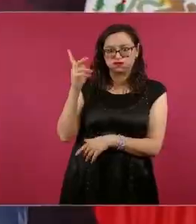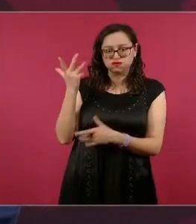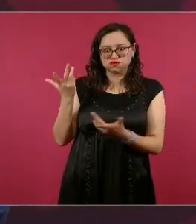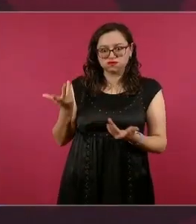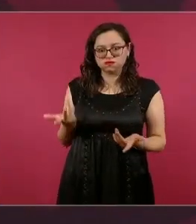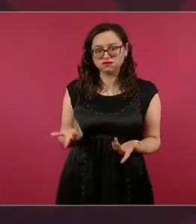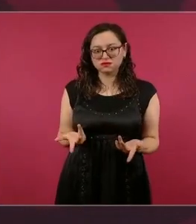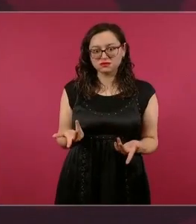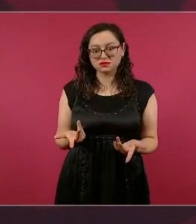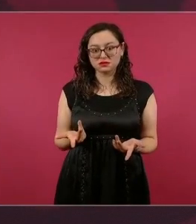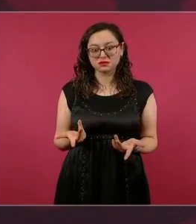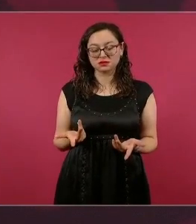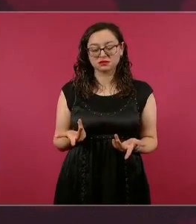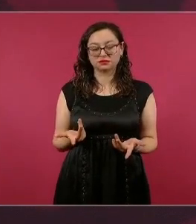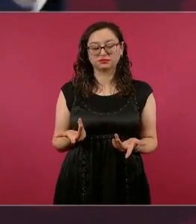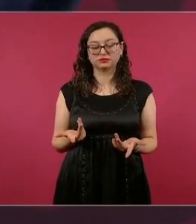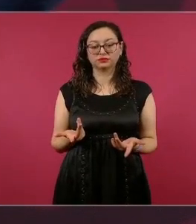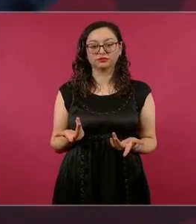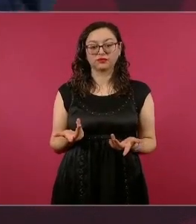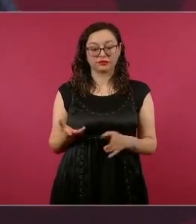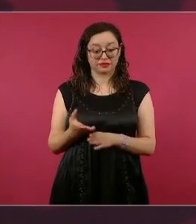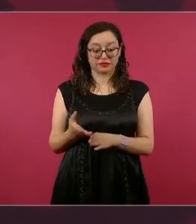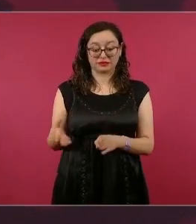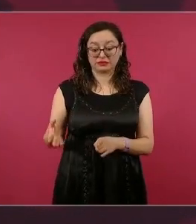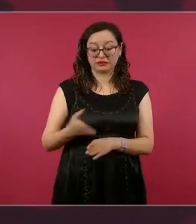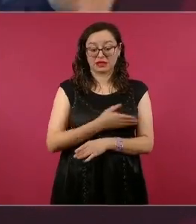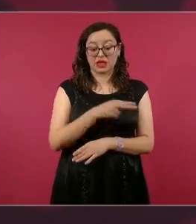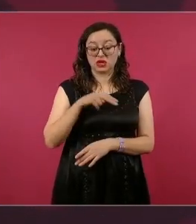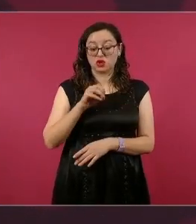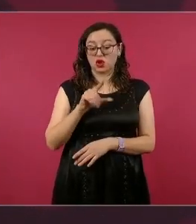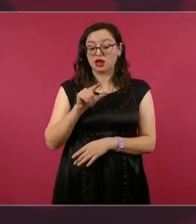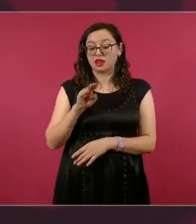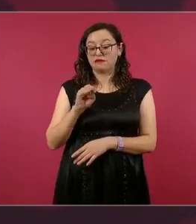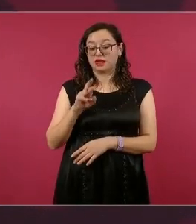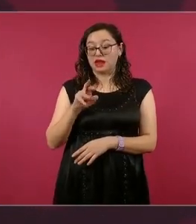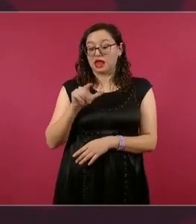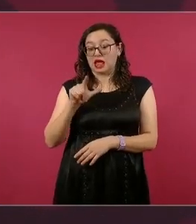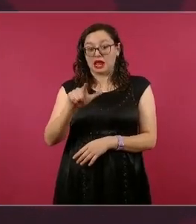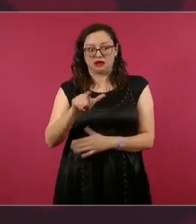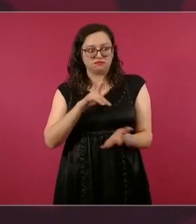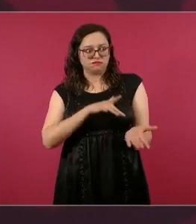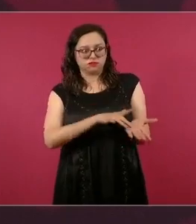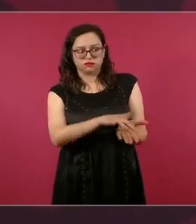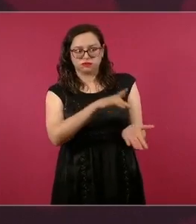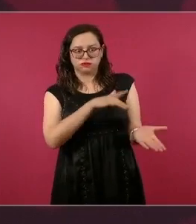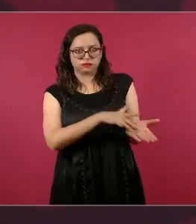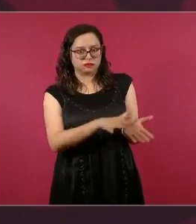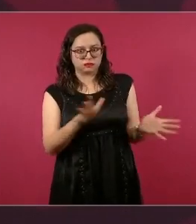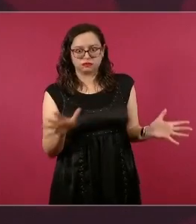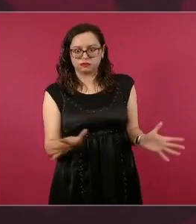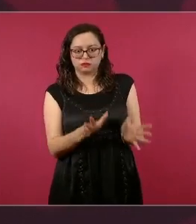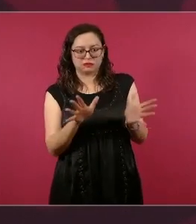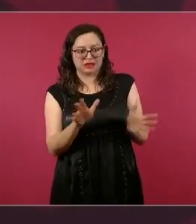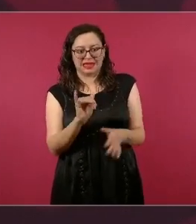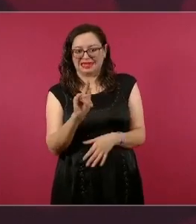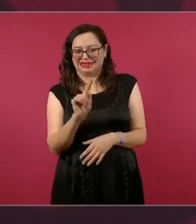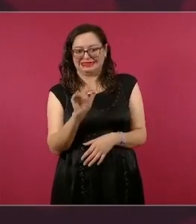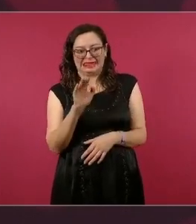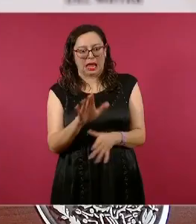famosa durante el periodo neoliberal. De ahí salían todos los funcionarios de